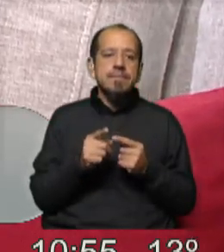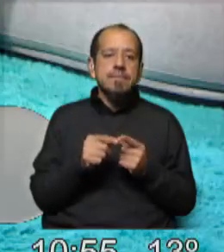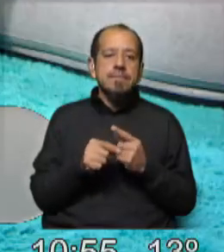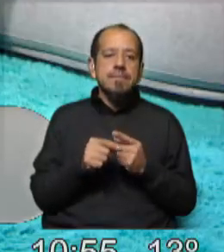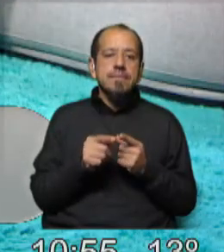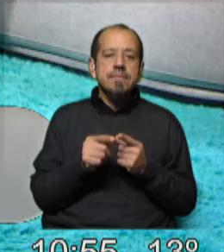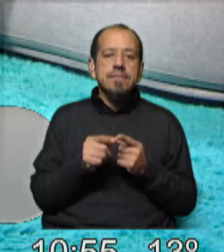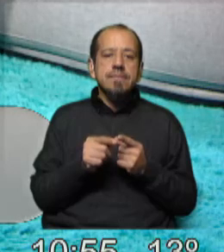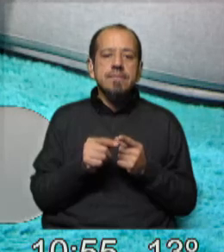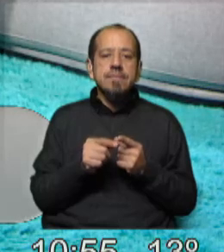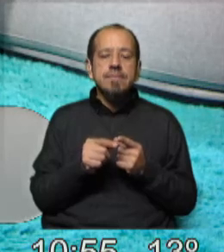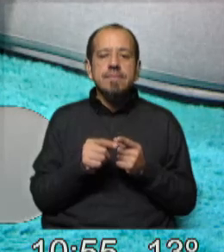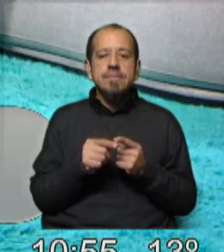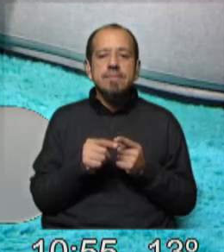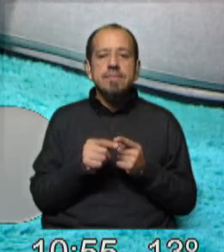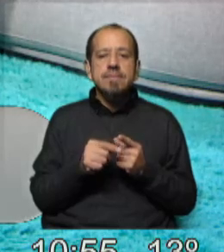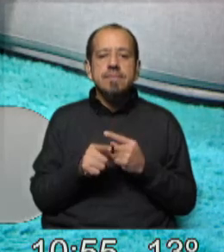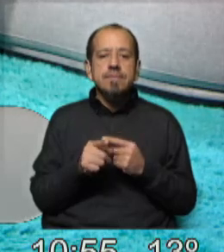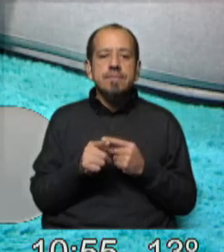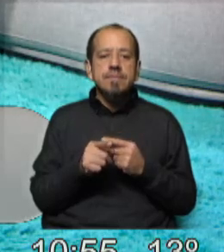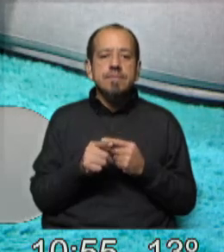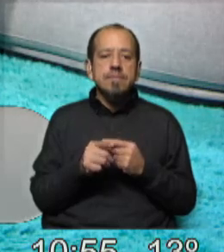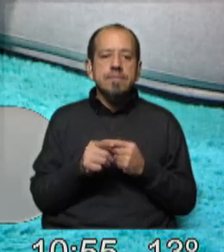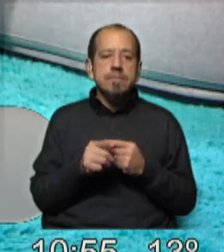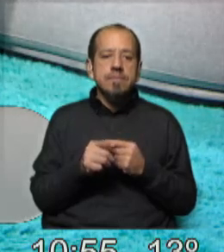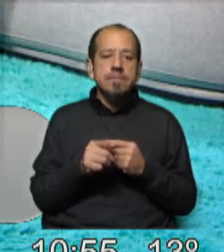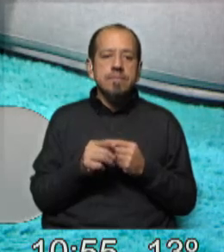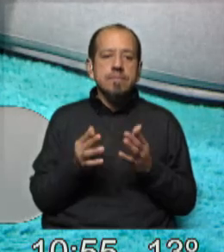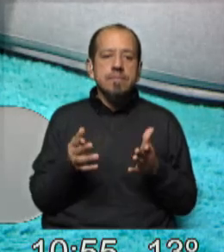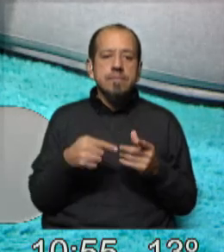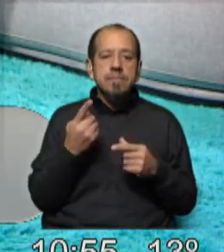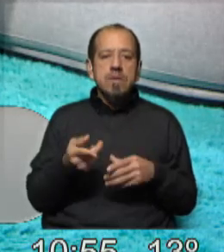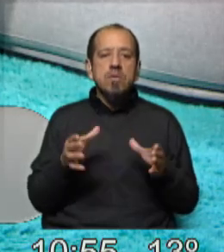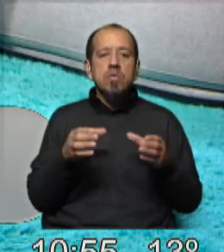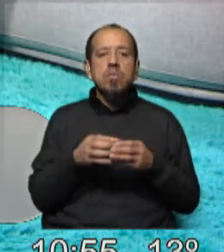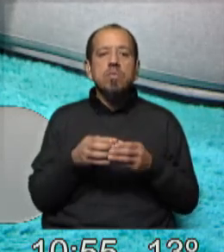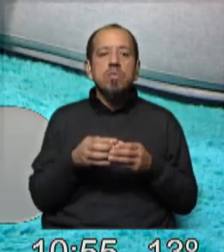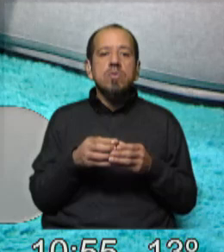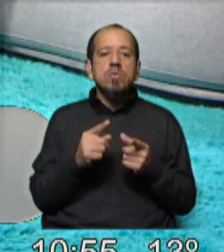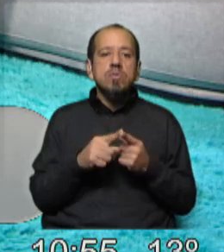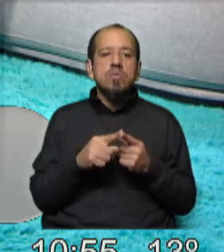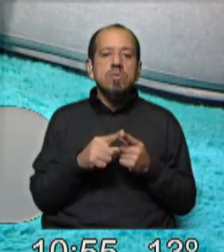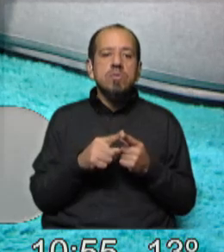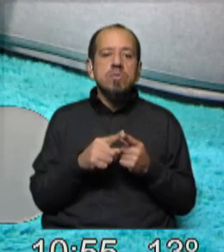digamos. Y la vecindad trae gente de otras bandas anteriores o no? Mira,